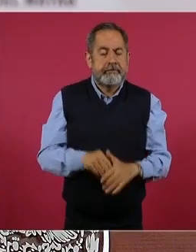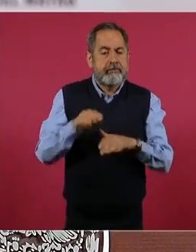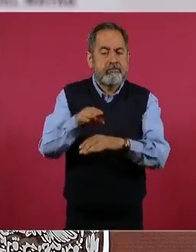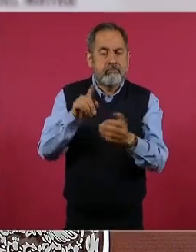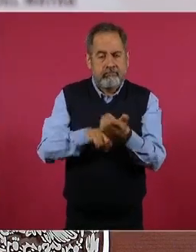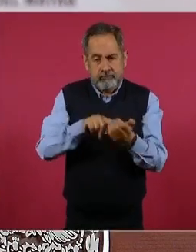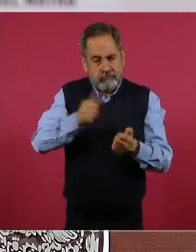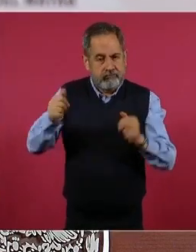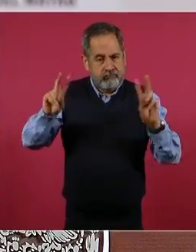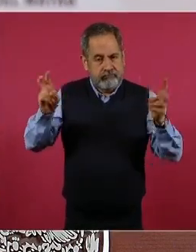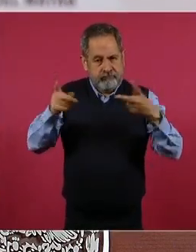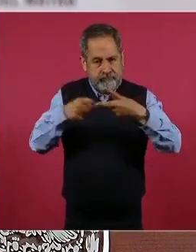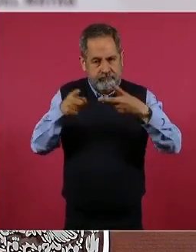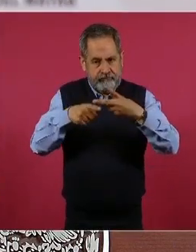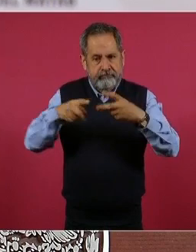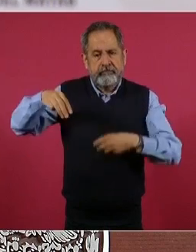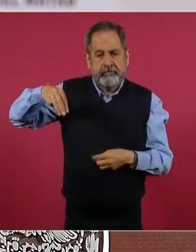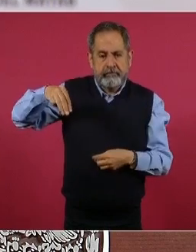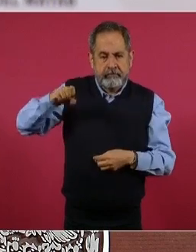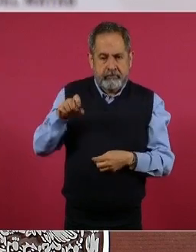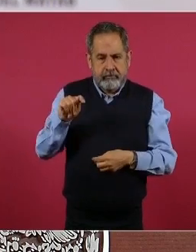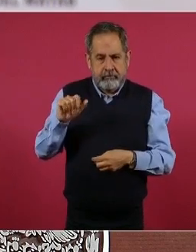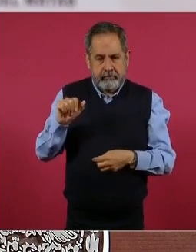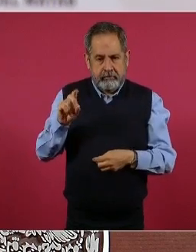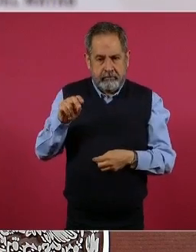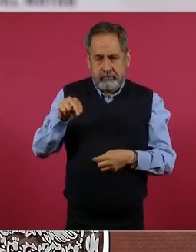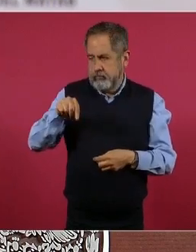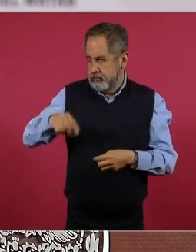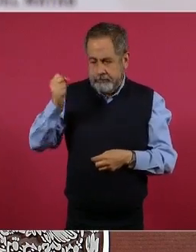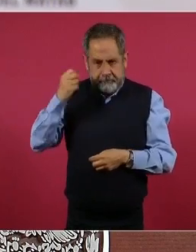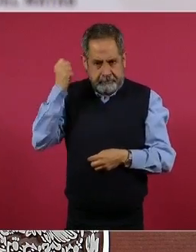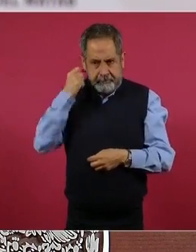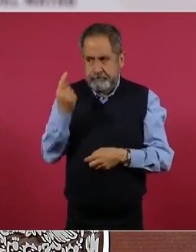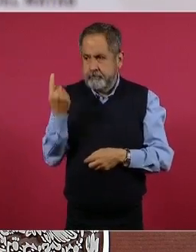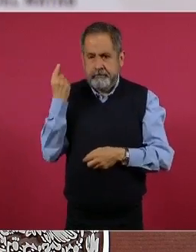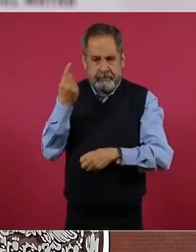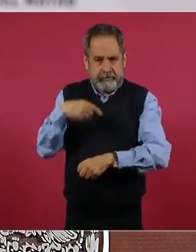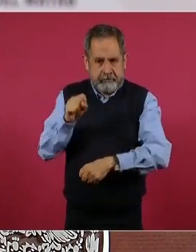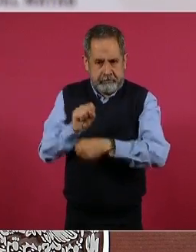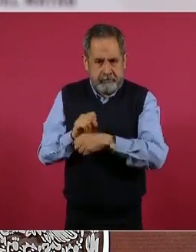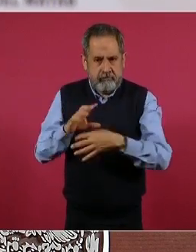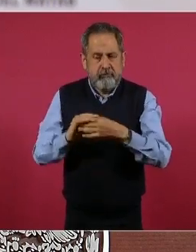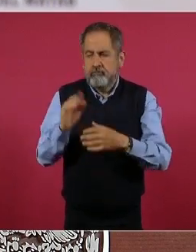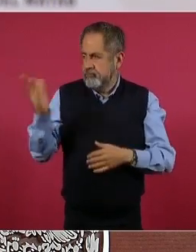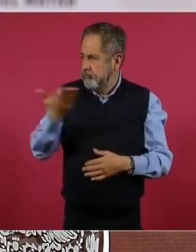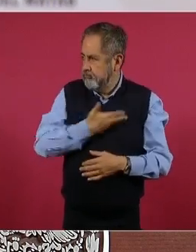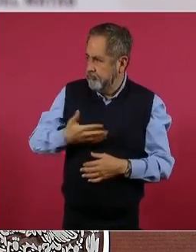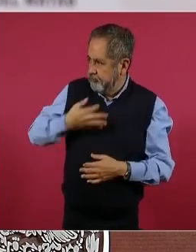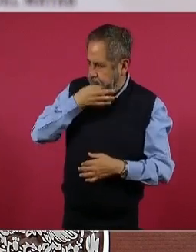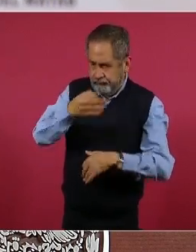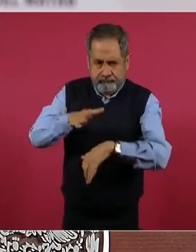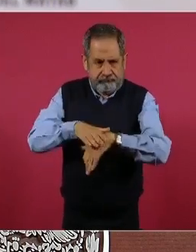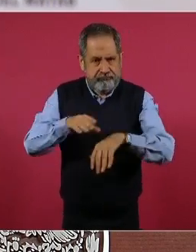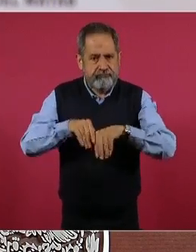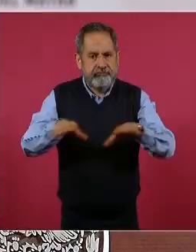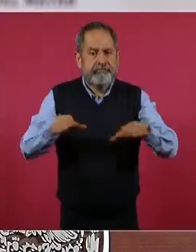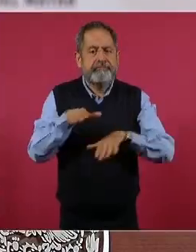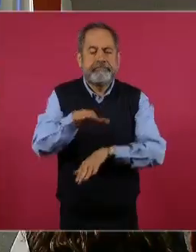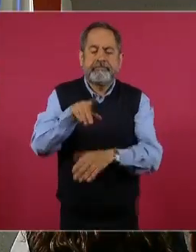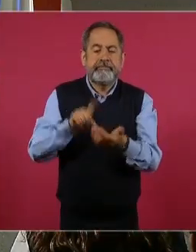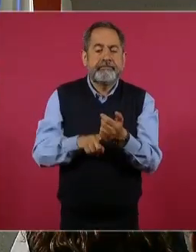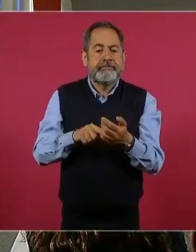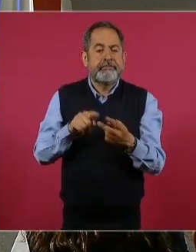Sobre los otros dos temas que fueron comentados en esta conferencia la semana pasada, señor presidente, me permito informar